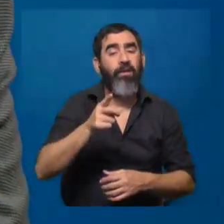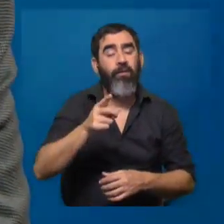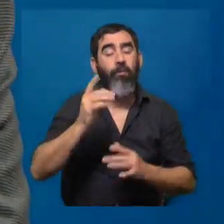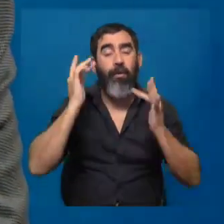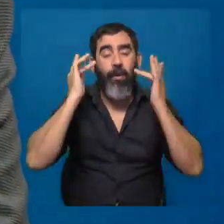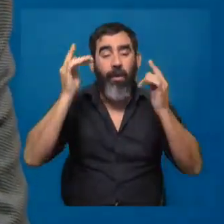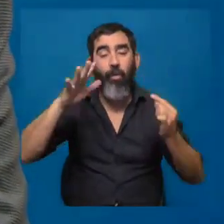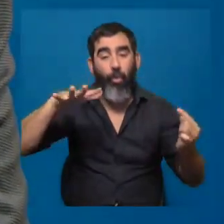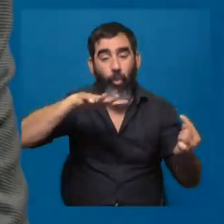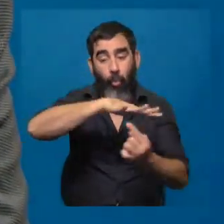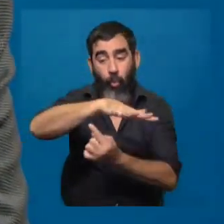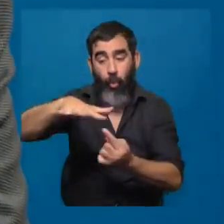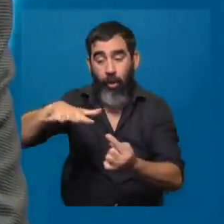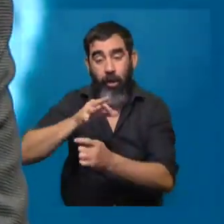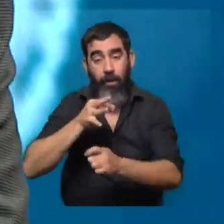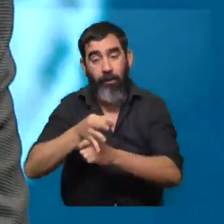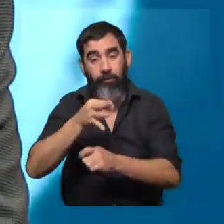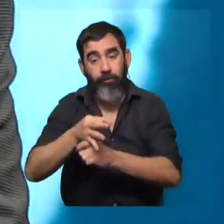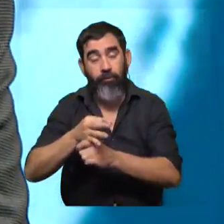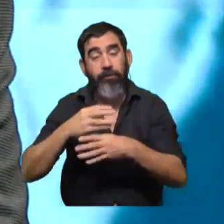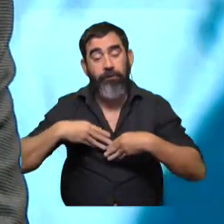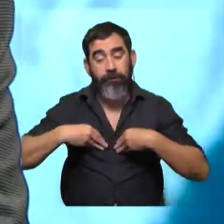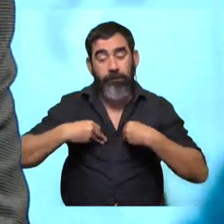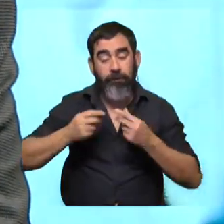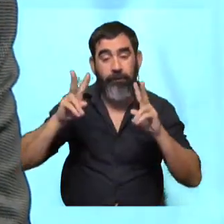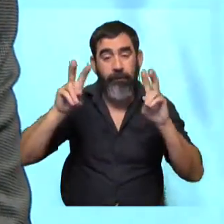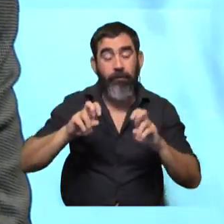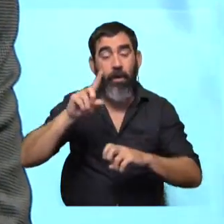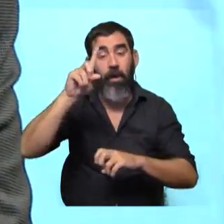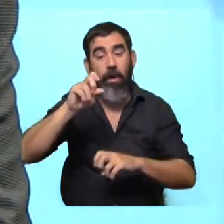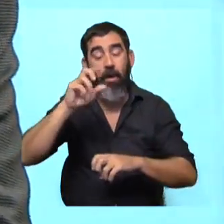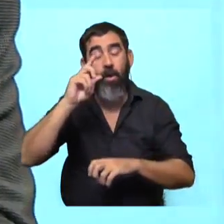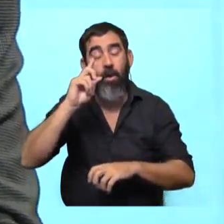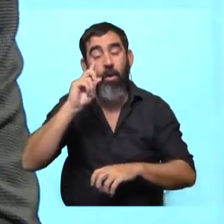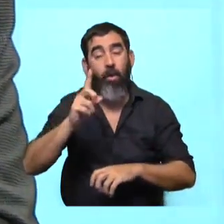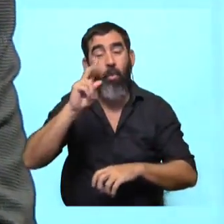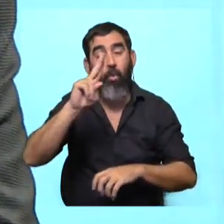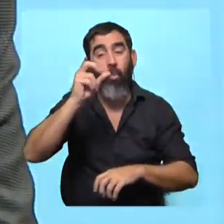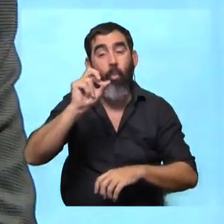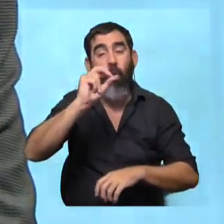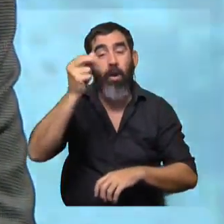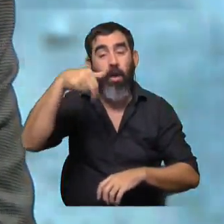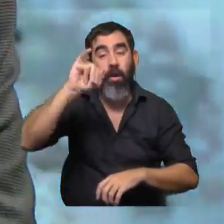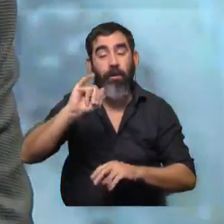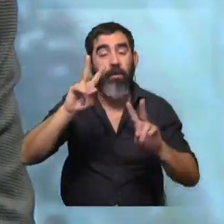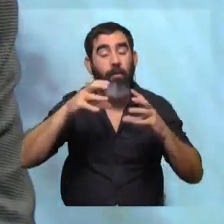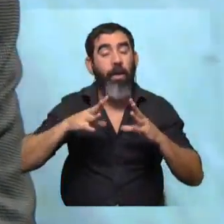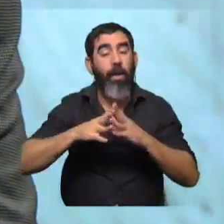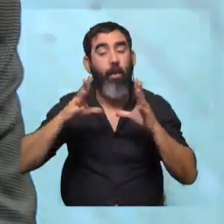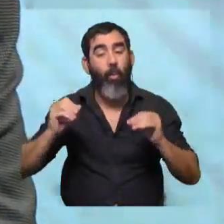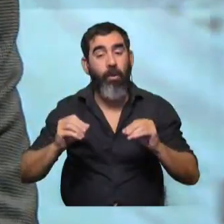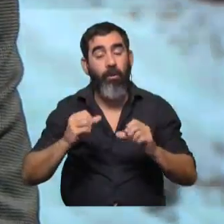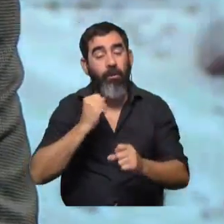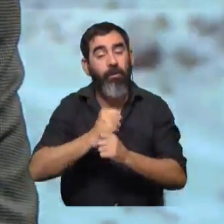educación ambiental y la sensibilización del tema del acuífero vinculado a los escolares. Es un trabajo lindo que hacíamos en